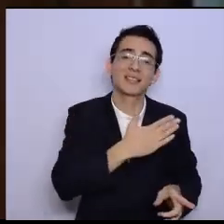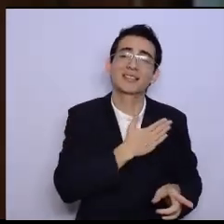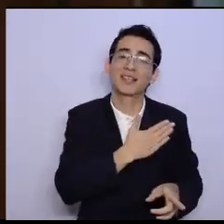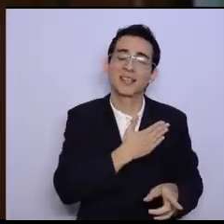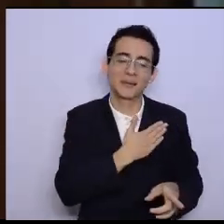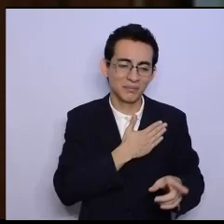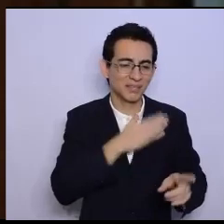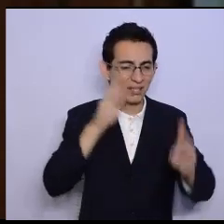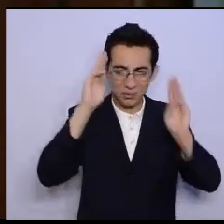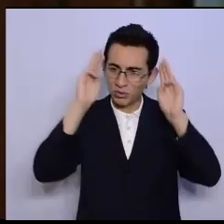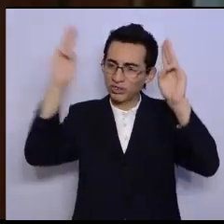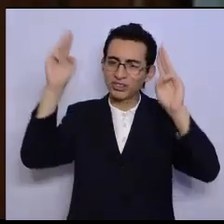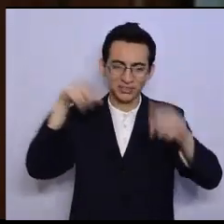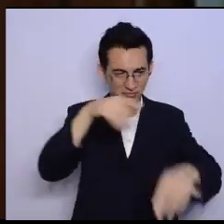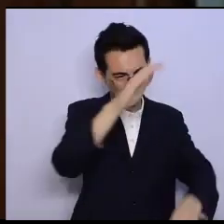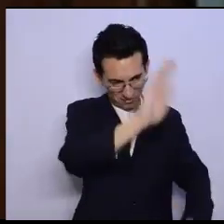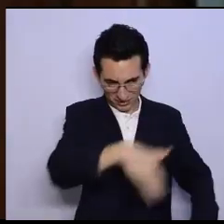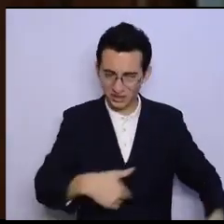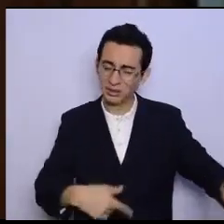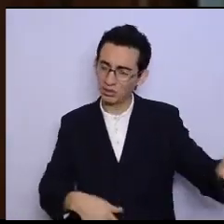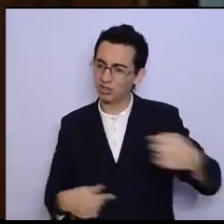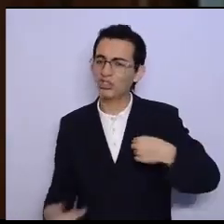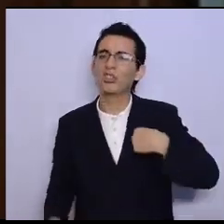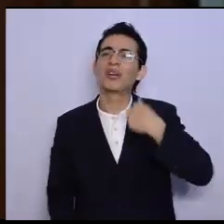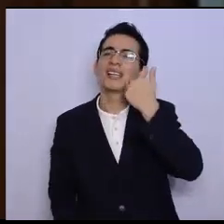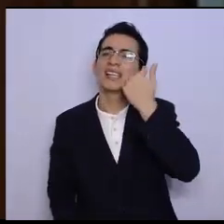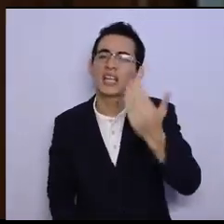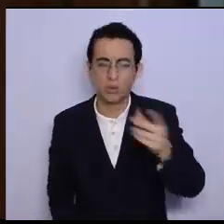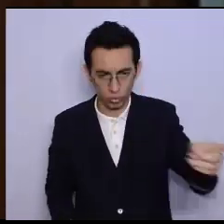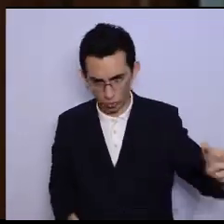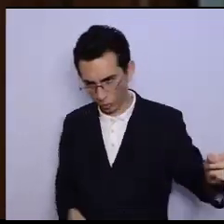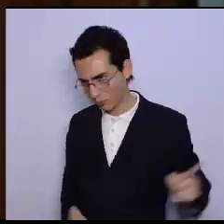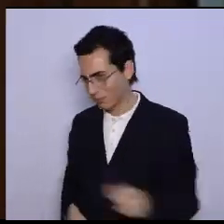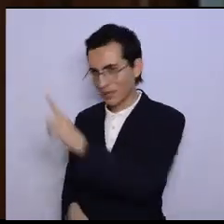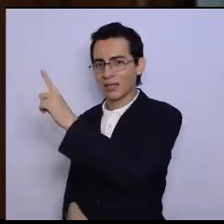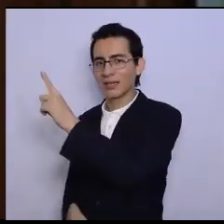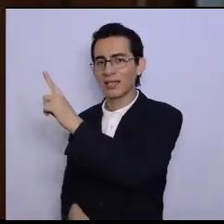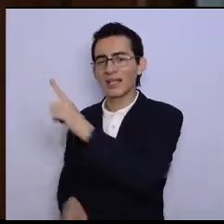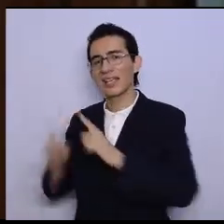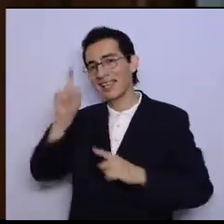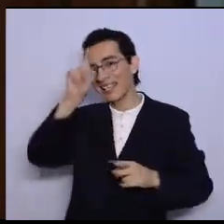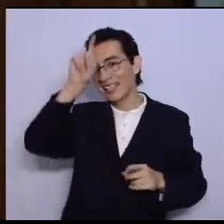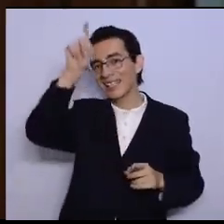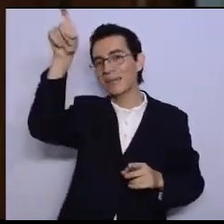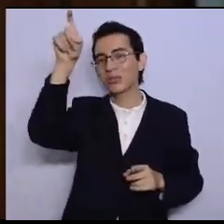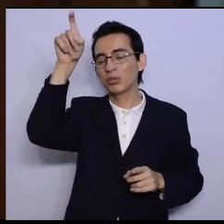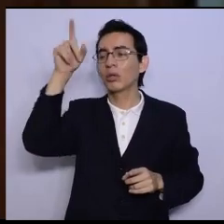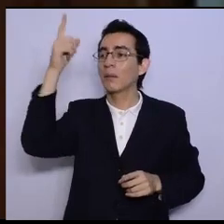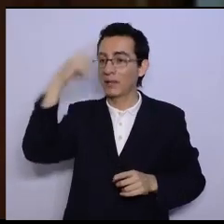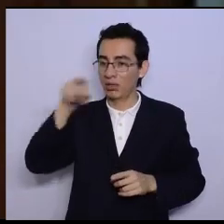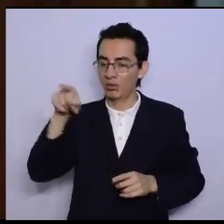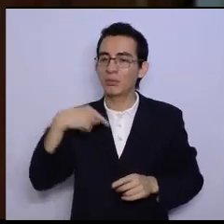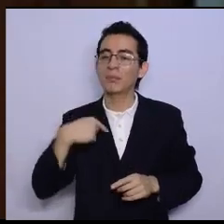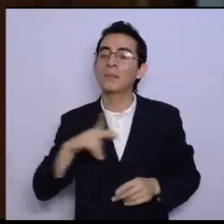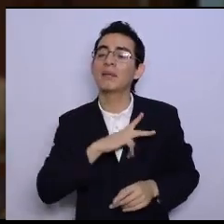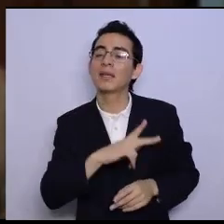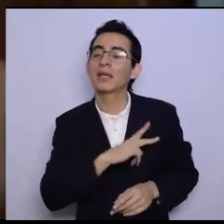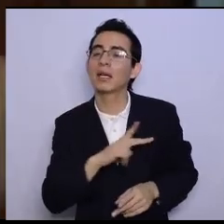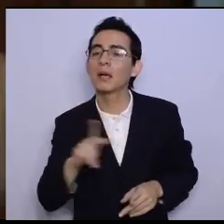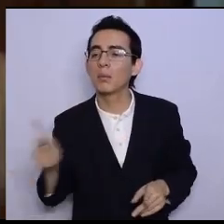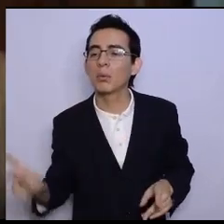de la esclavitud, y él quiso hacerlo en su fuerza, y vio a un egipcio que estaba maltratando a un hebreo, y fue y lo